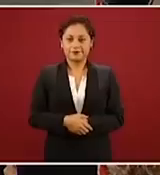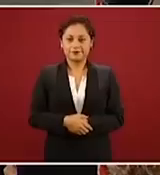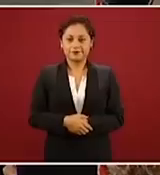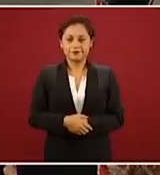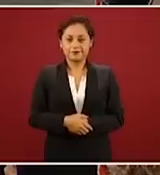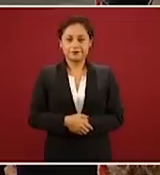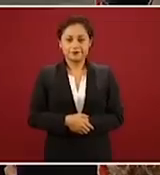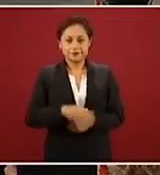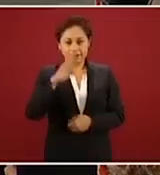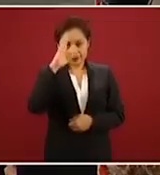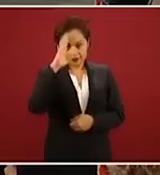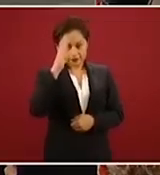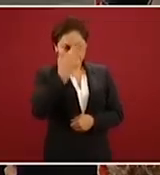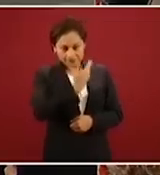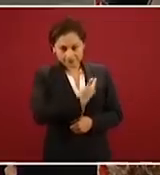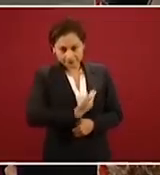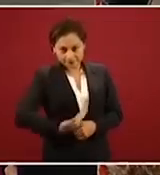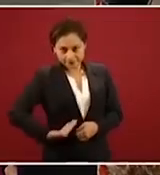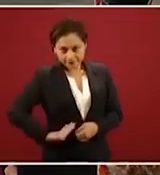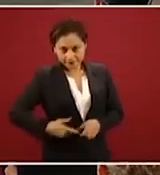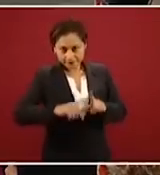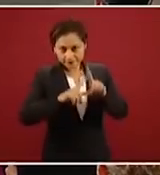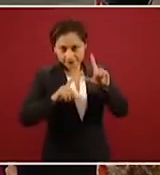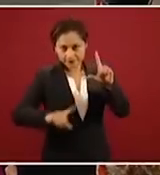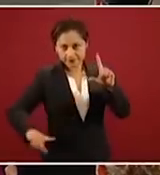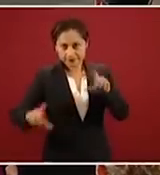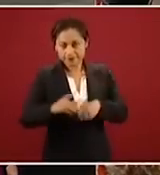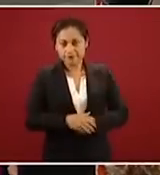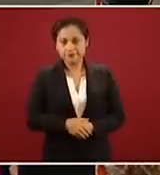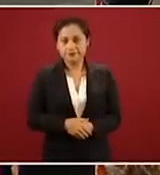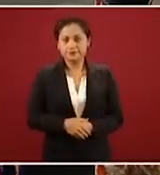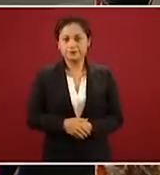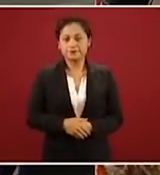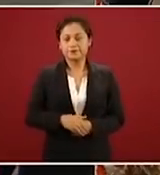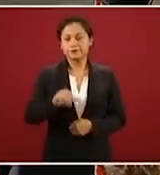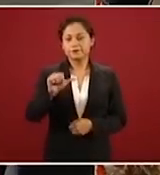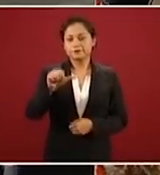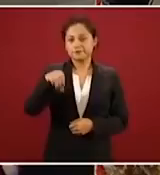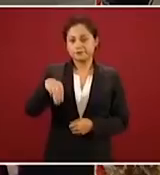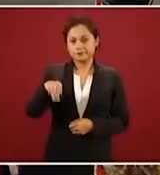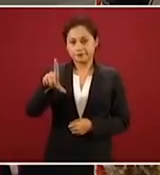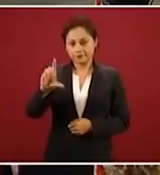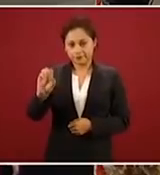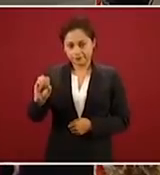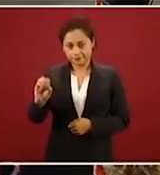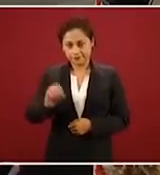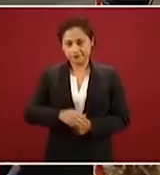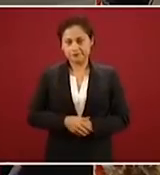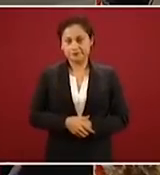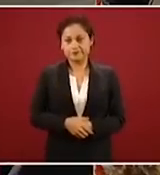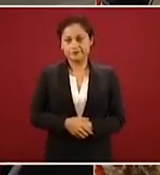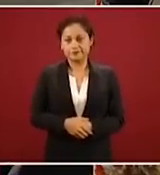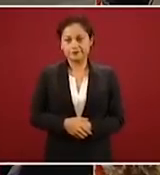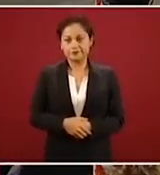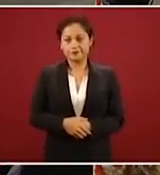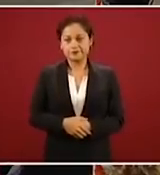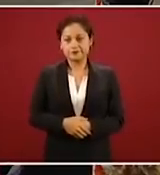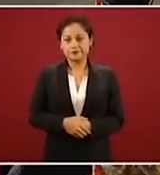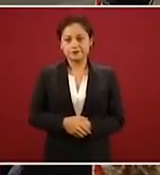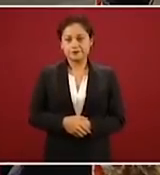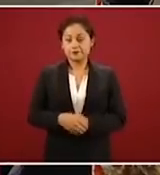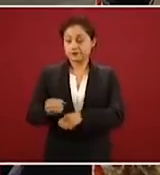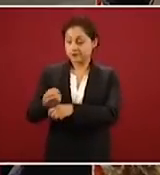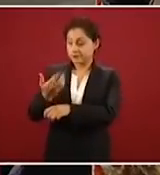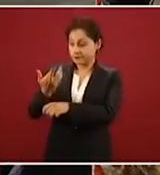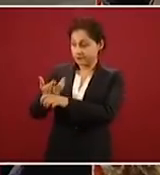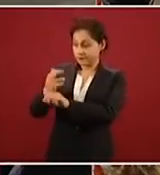Señor presidente de la República, Andrés Manuel López Obrador. Secretario de